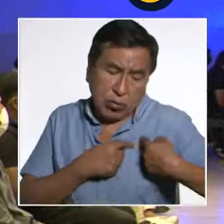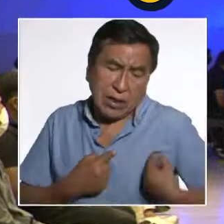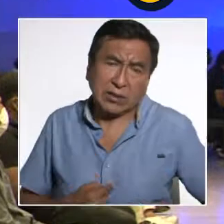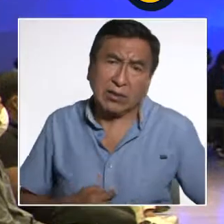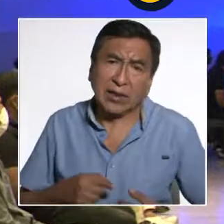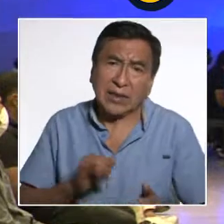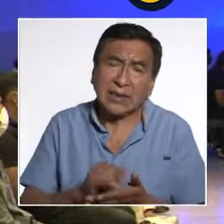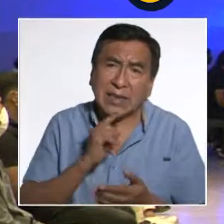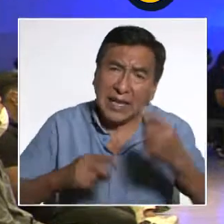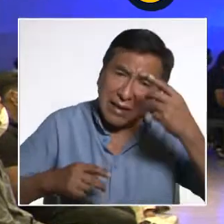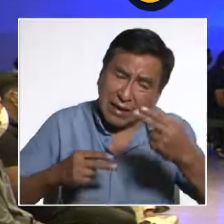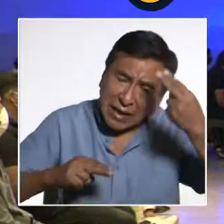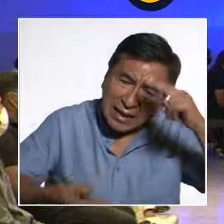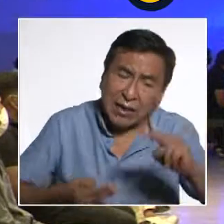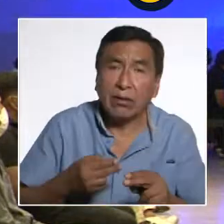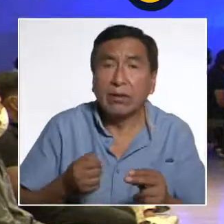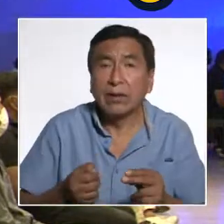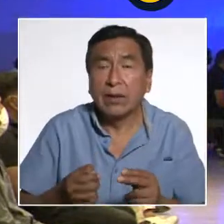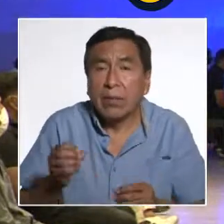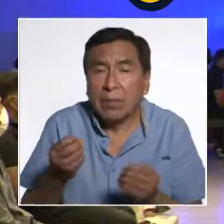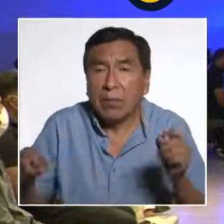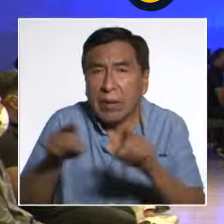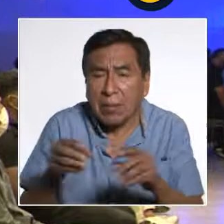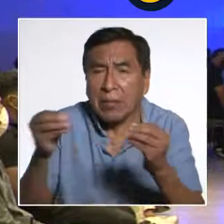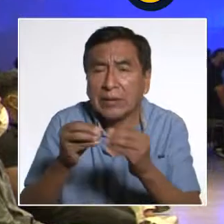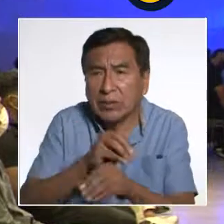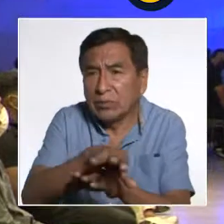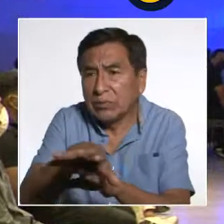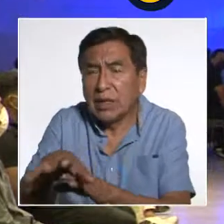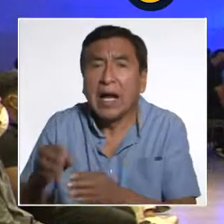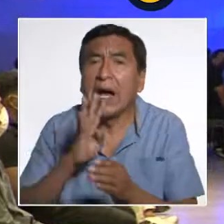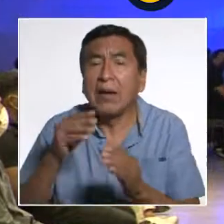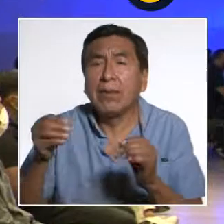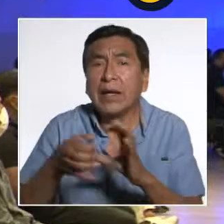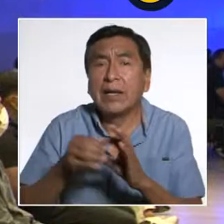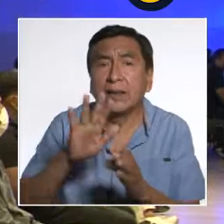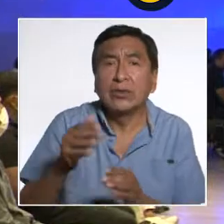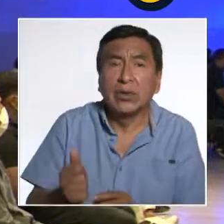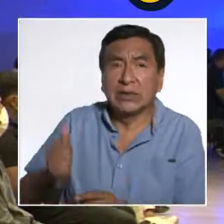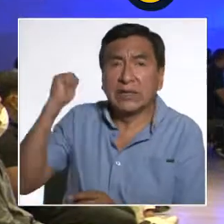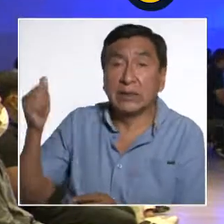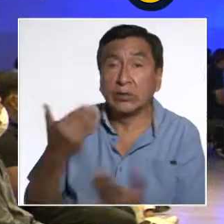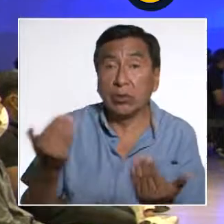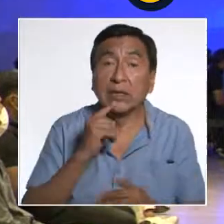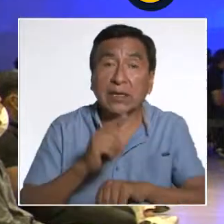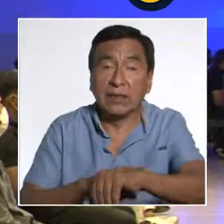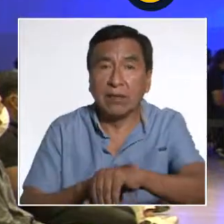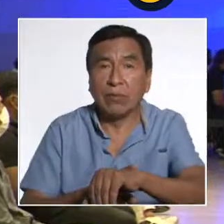sembrando cizaña. Habla de su rechazo. Y hoy es el tiempo